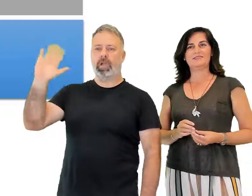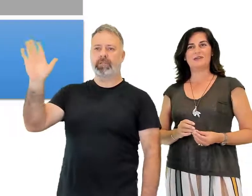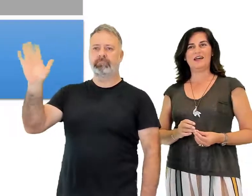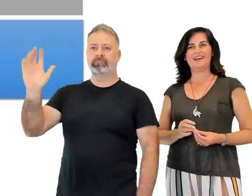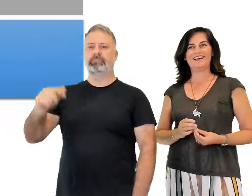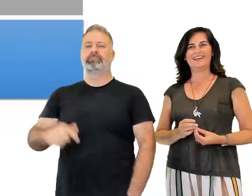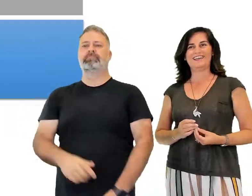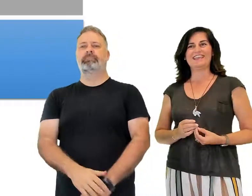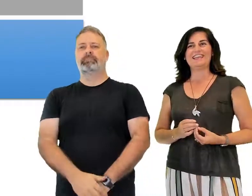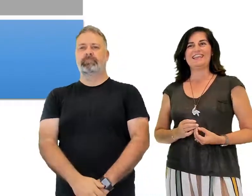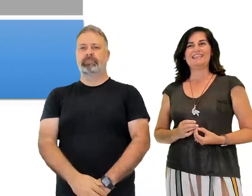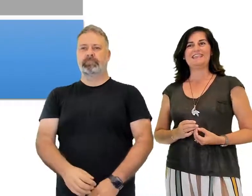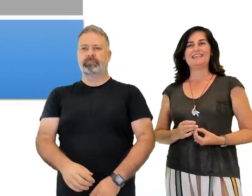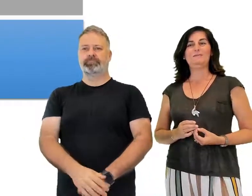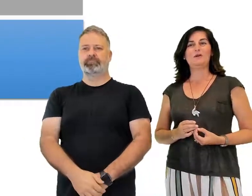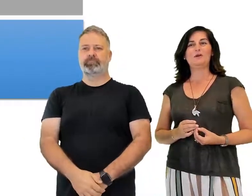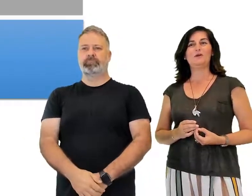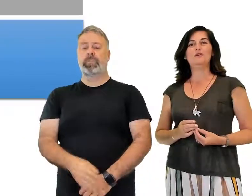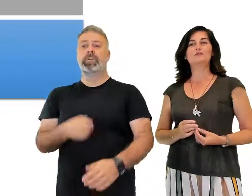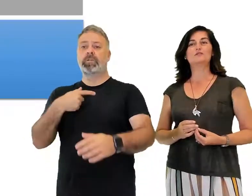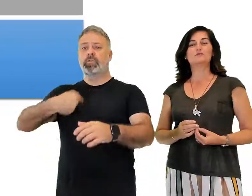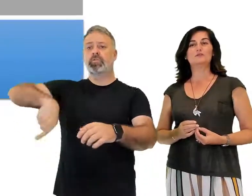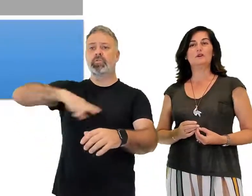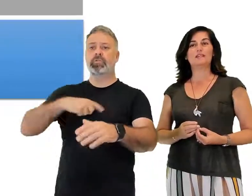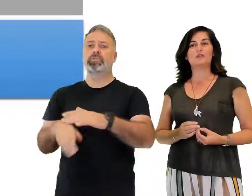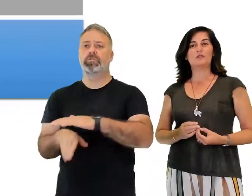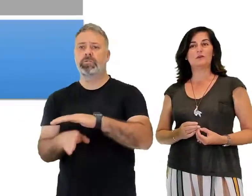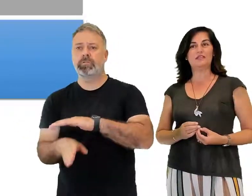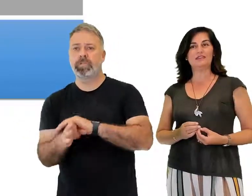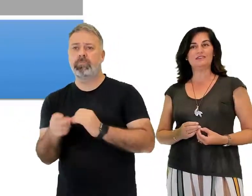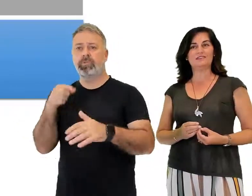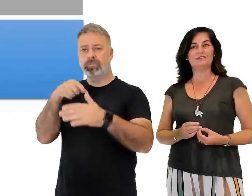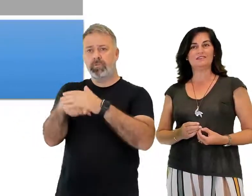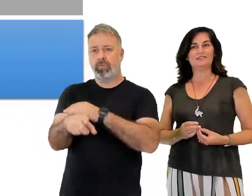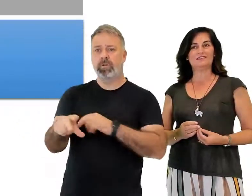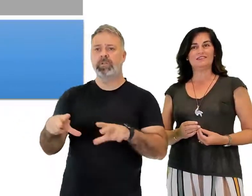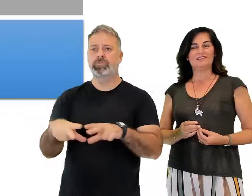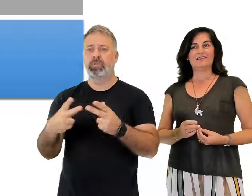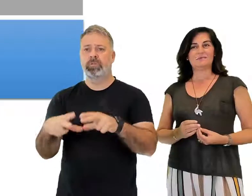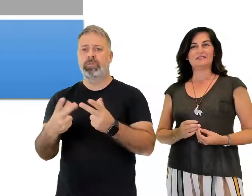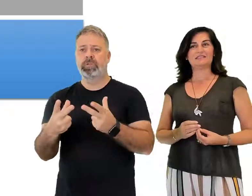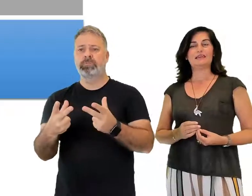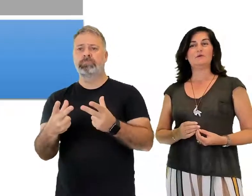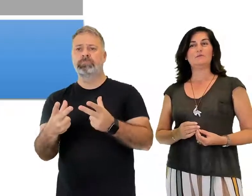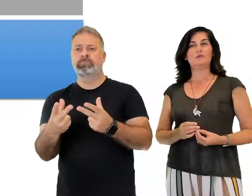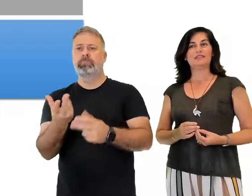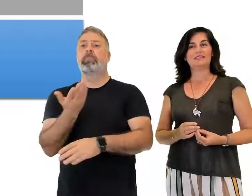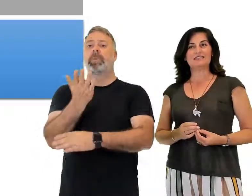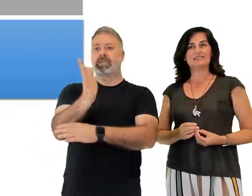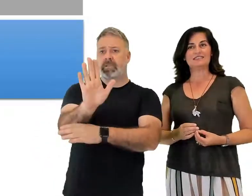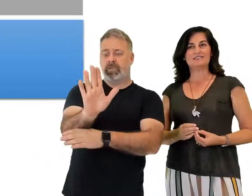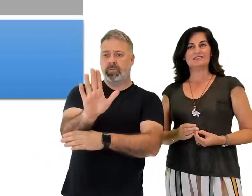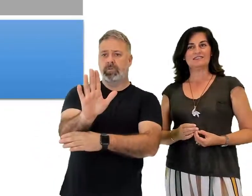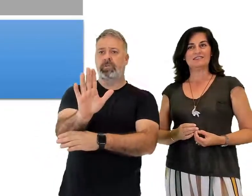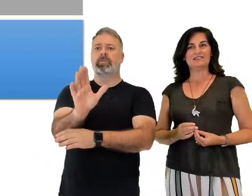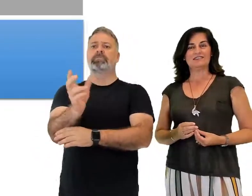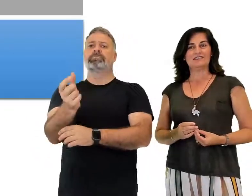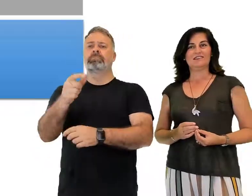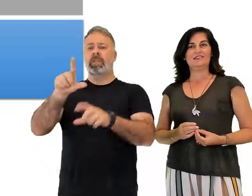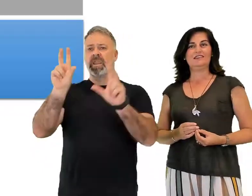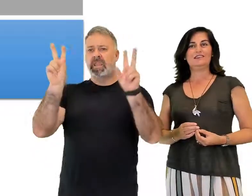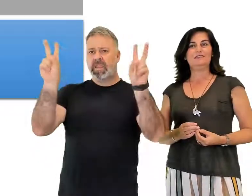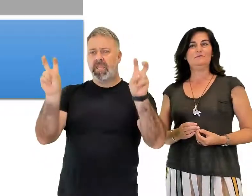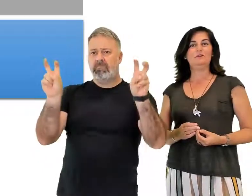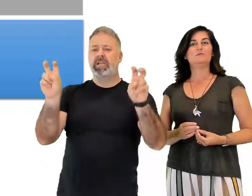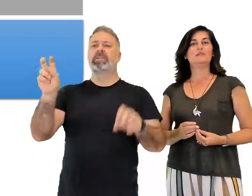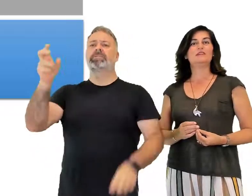buenas. Hola. Seguimos con Introducción a la Sociología. Presentamos el bloque 3.